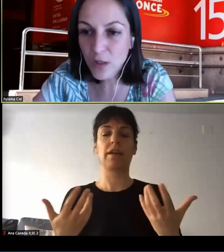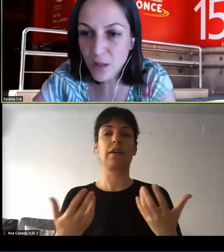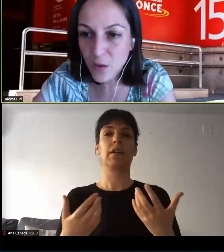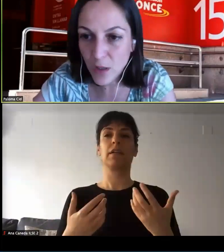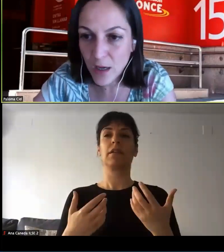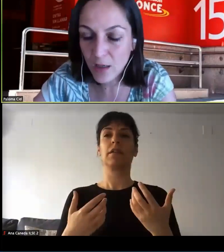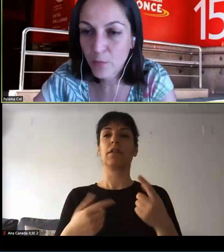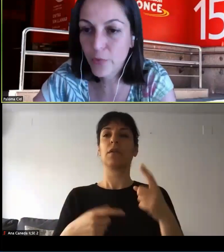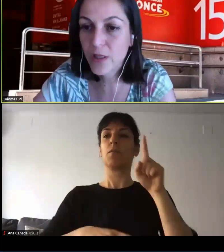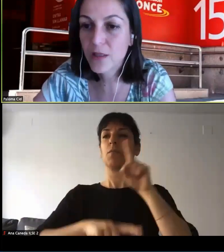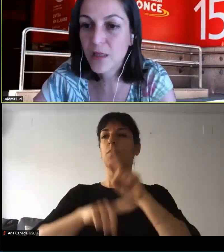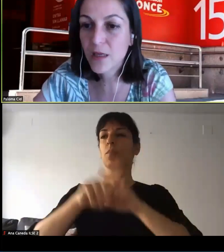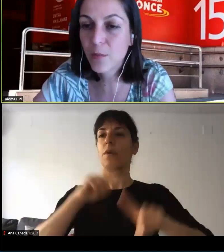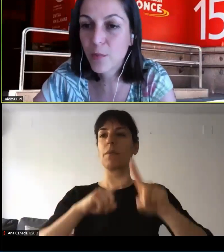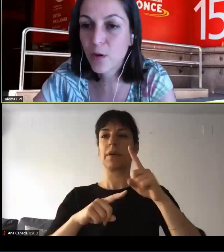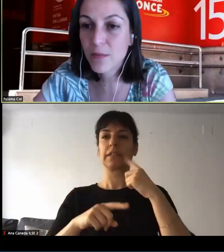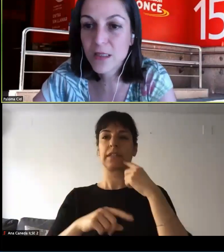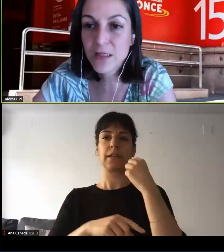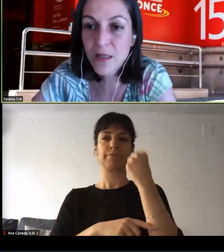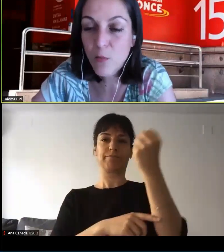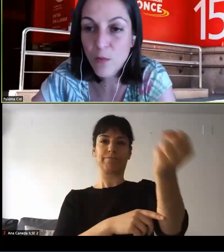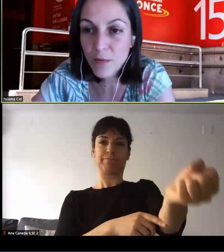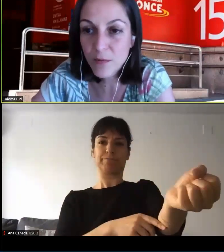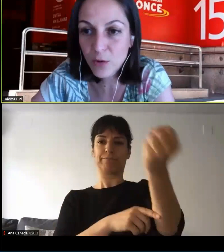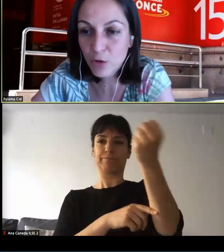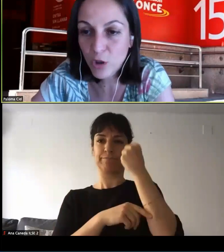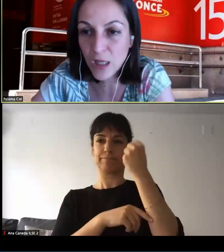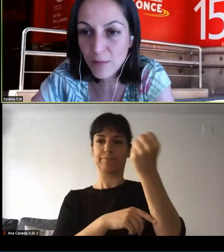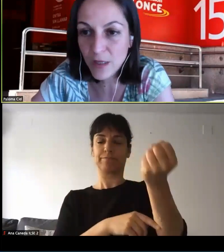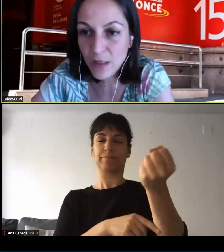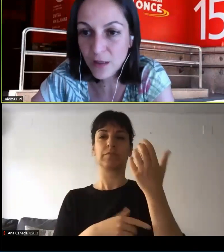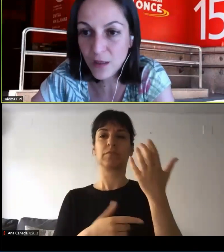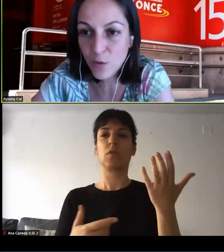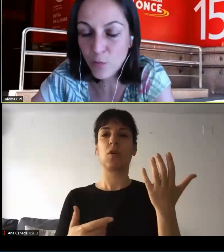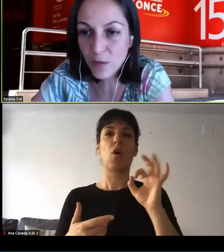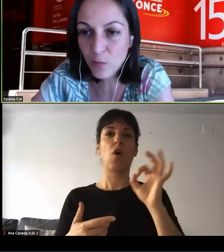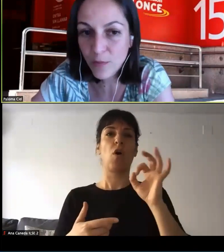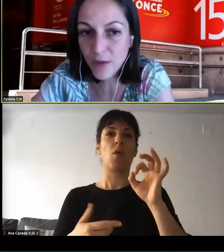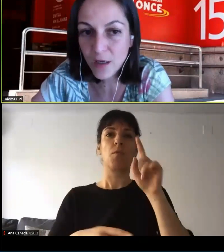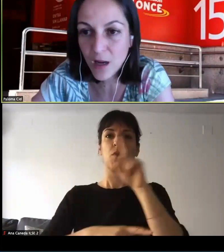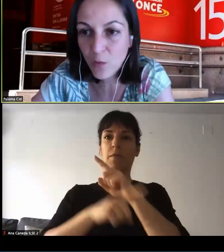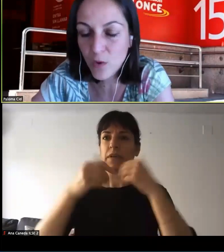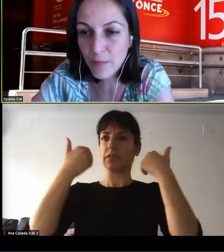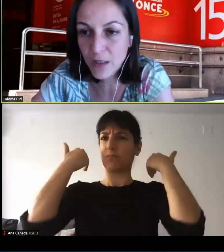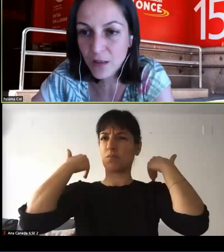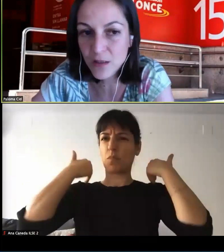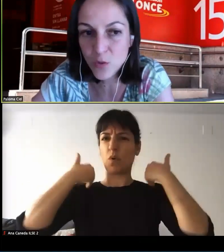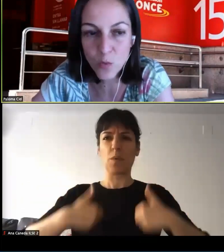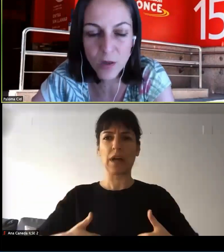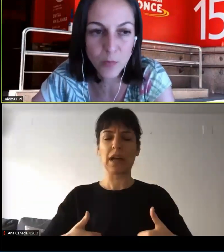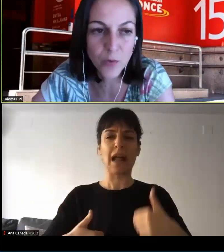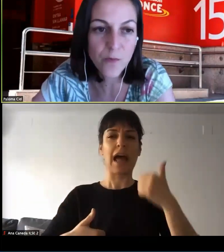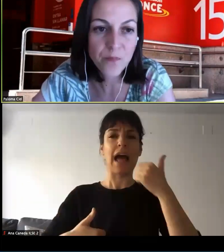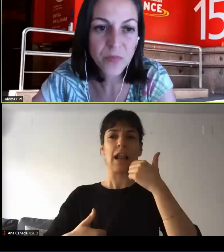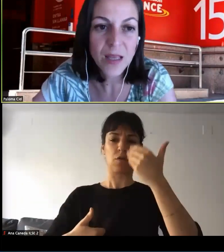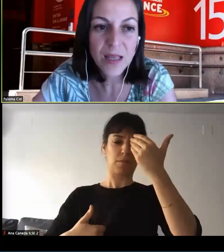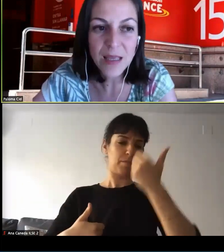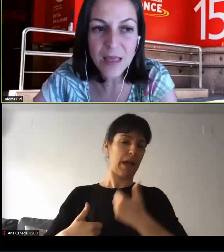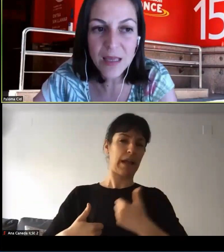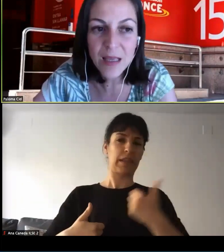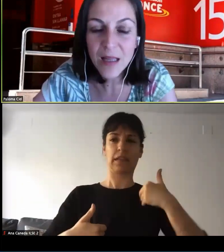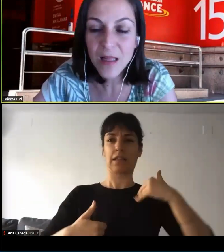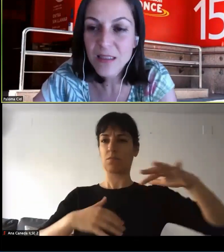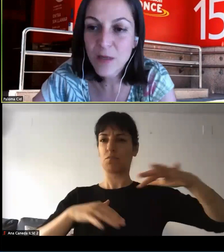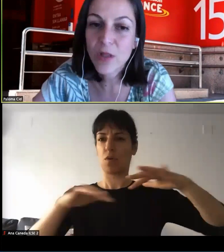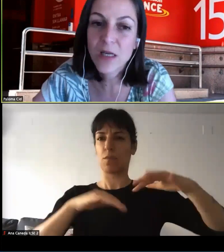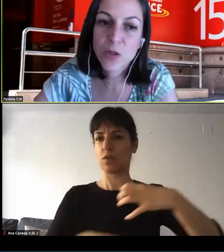rango articular, pueden tener problemas de movimiento totalmente, que no puedan mover alguna parte de su cuerpo.